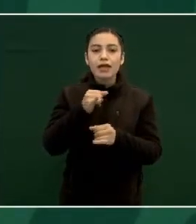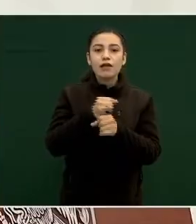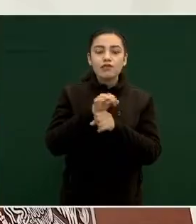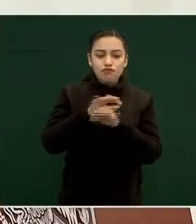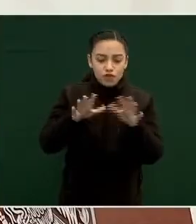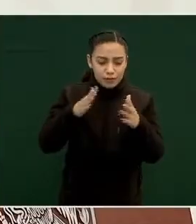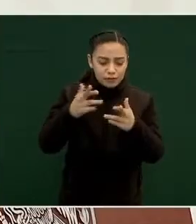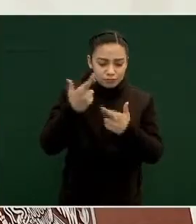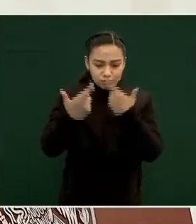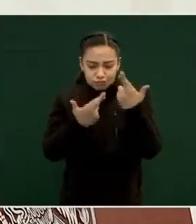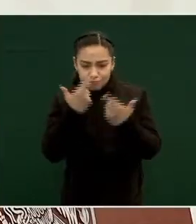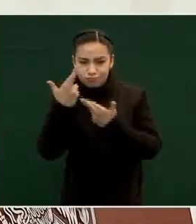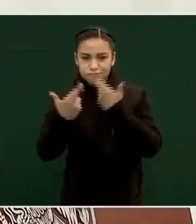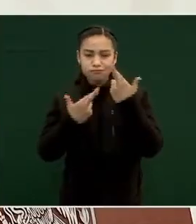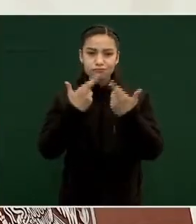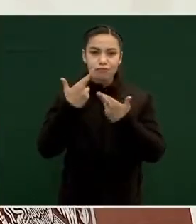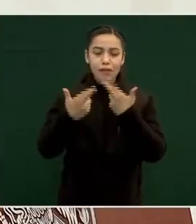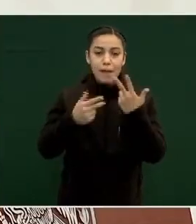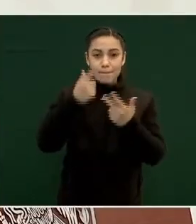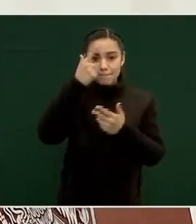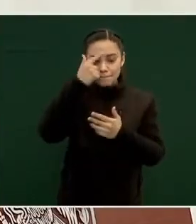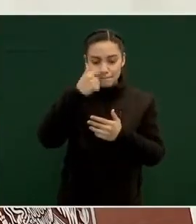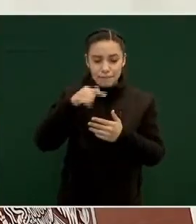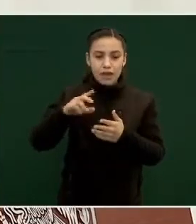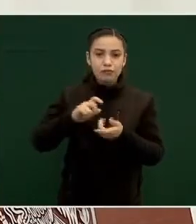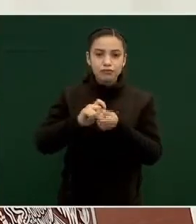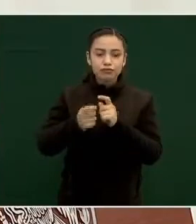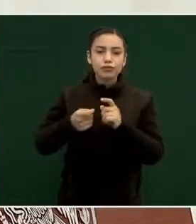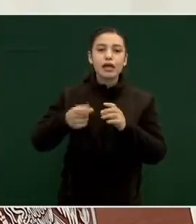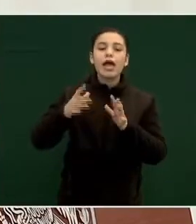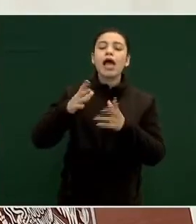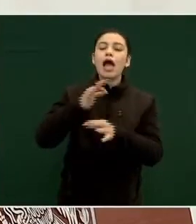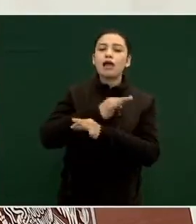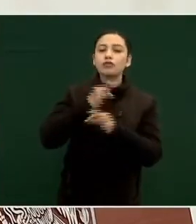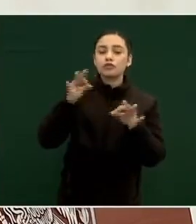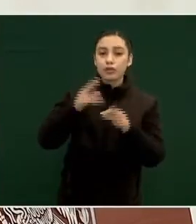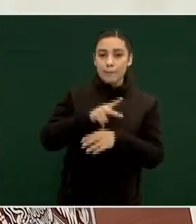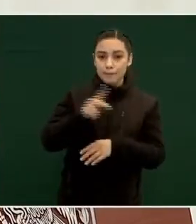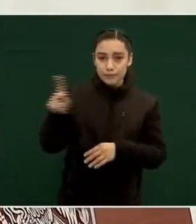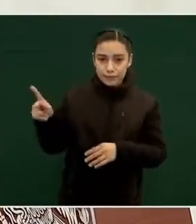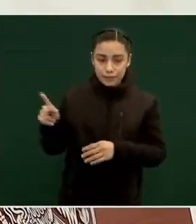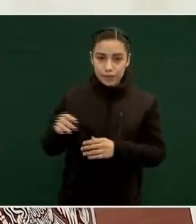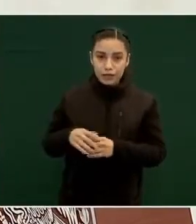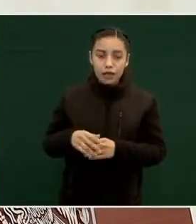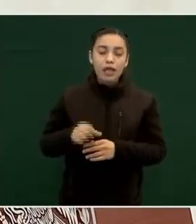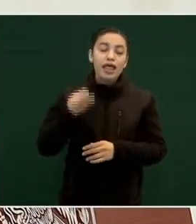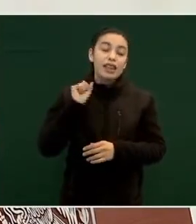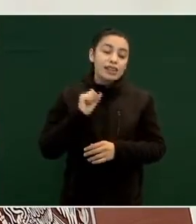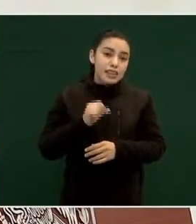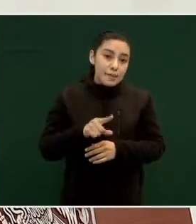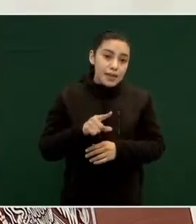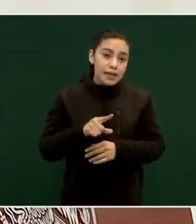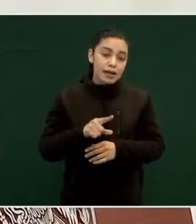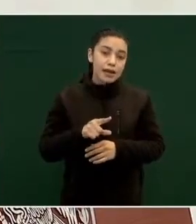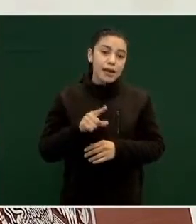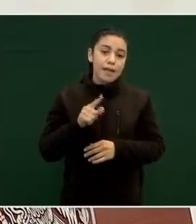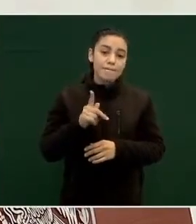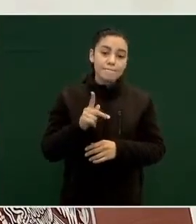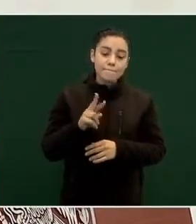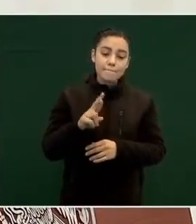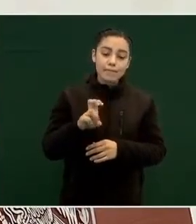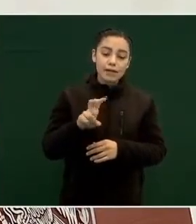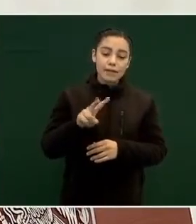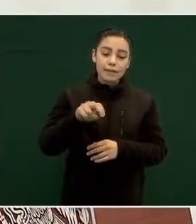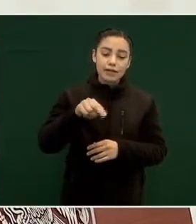política pública. Y, por supuesto, la prevención. Nada más que la prevención, que es lo más